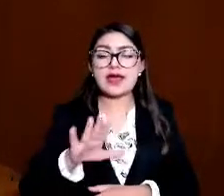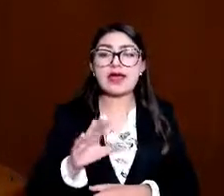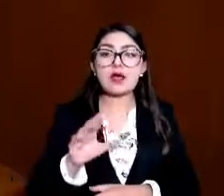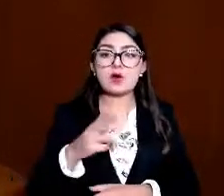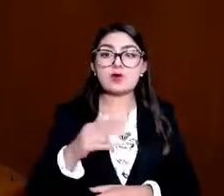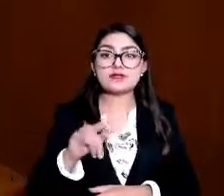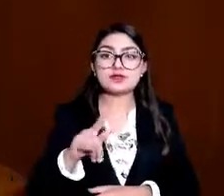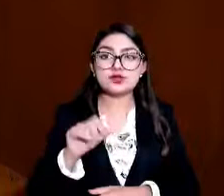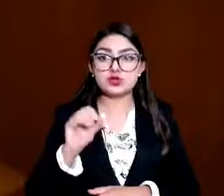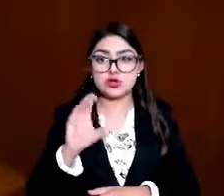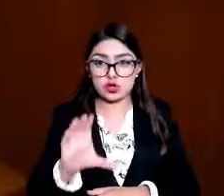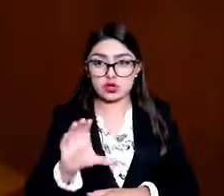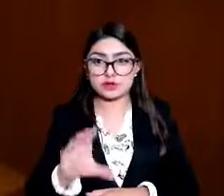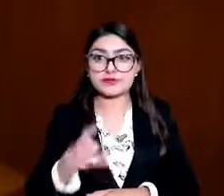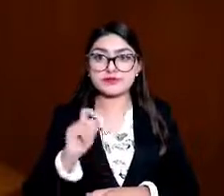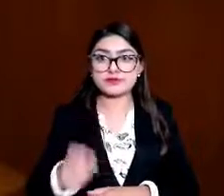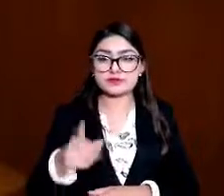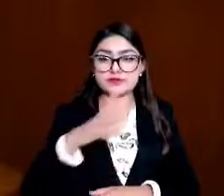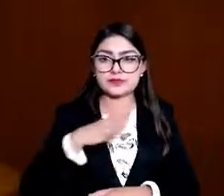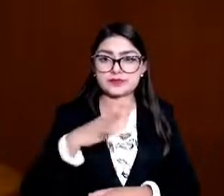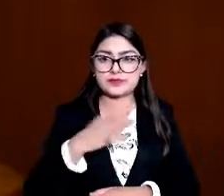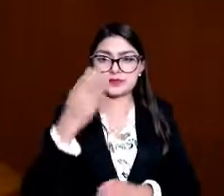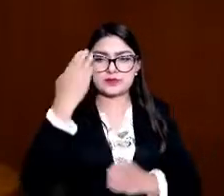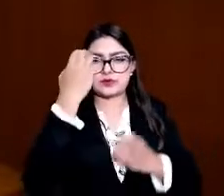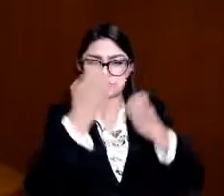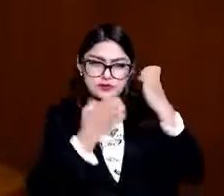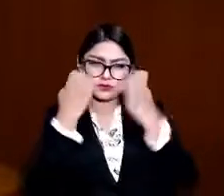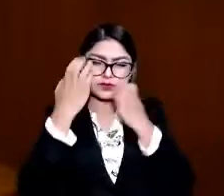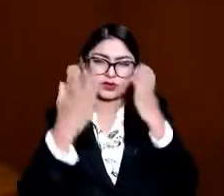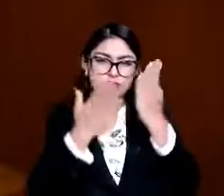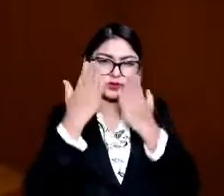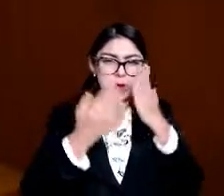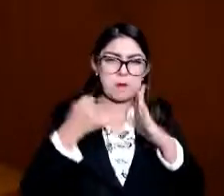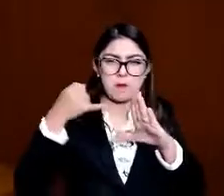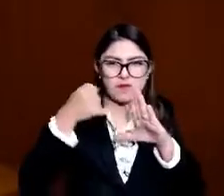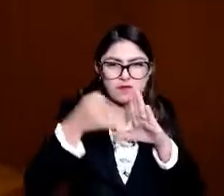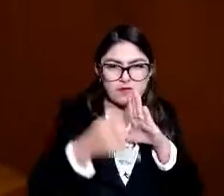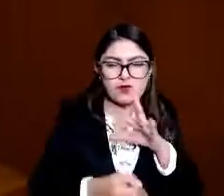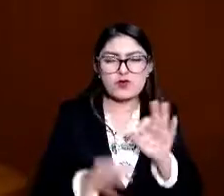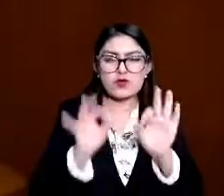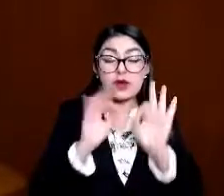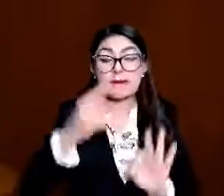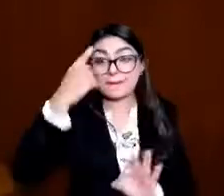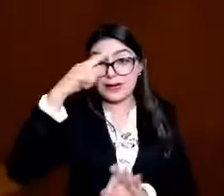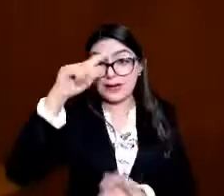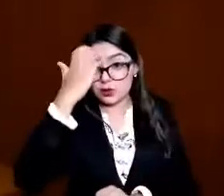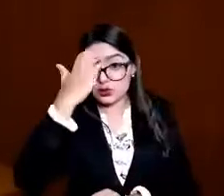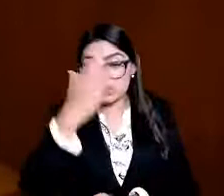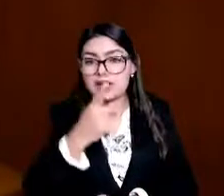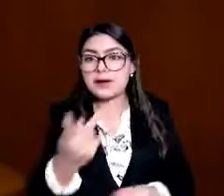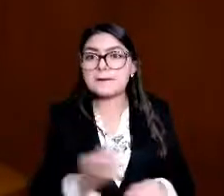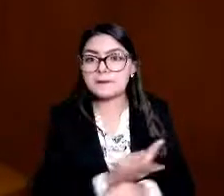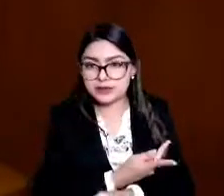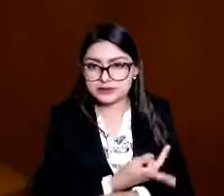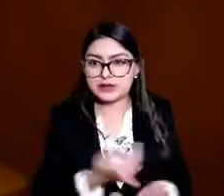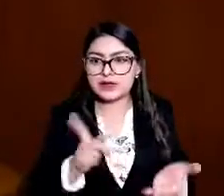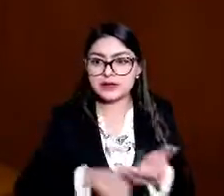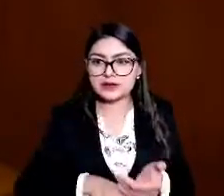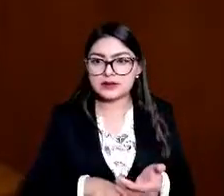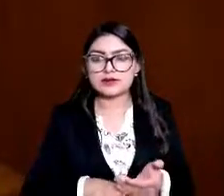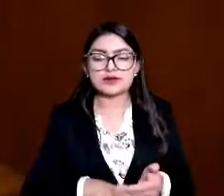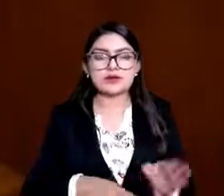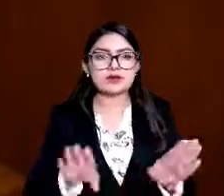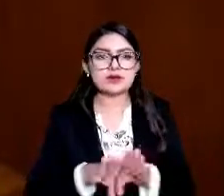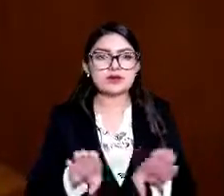que realizar un estudio de carácter geológico estructural que permita conocer los factores superficiales que provocan las